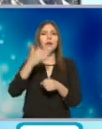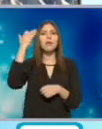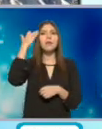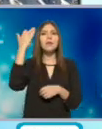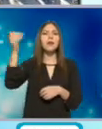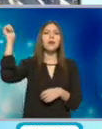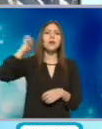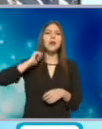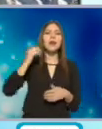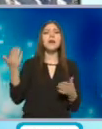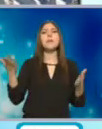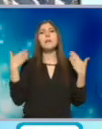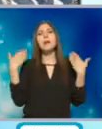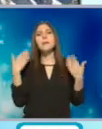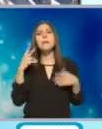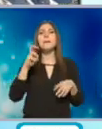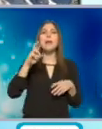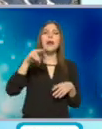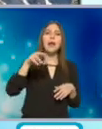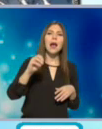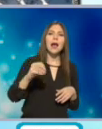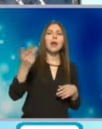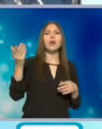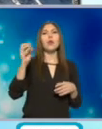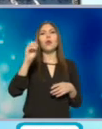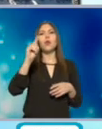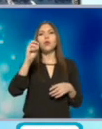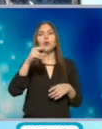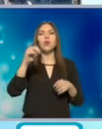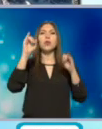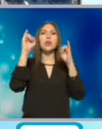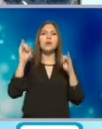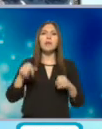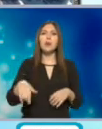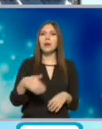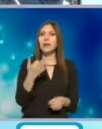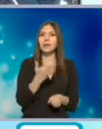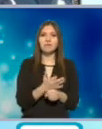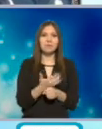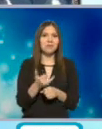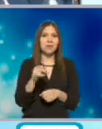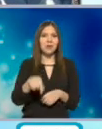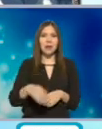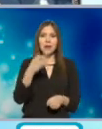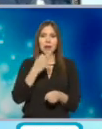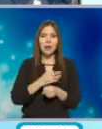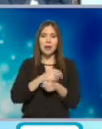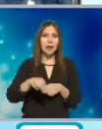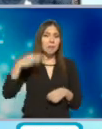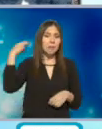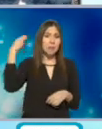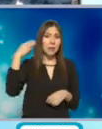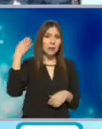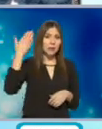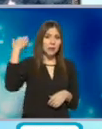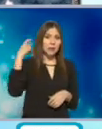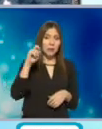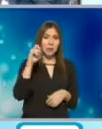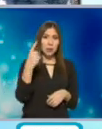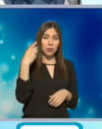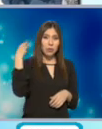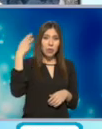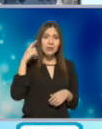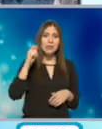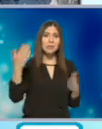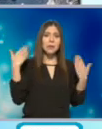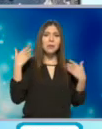de primavera, verano, otoño, invierno, como que ya no. Son muy relativas. Ya este 21 de marzo estaba haciendo